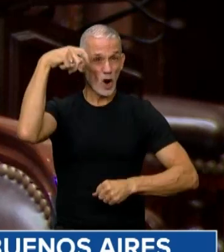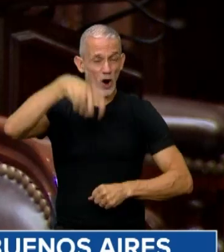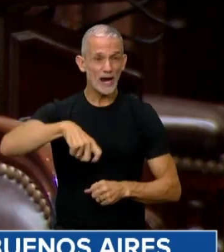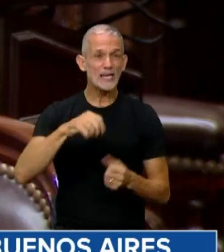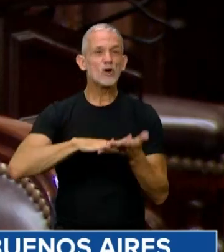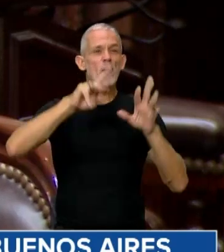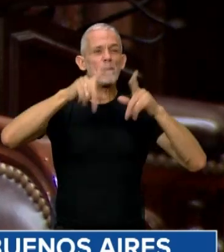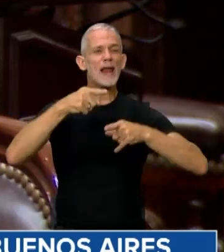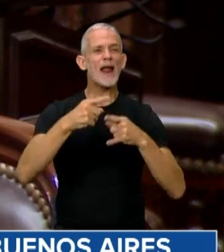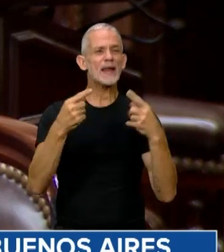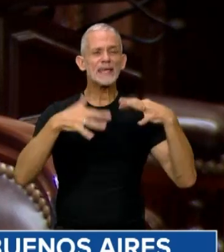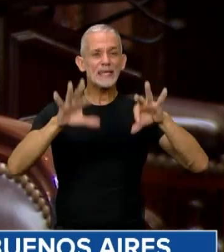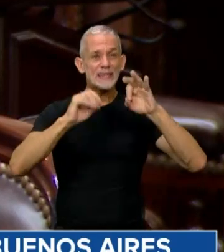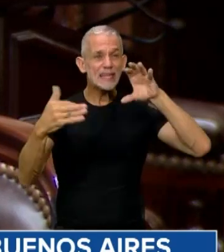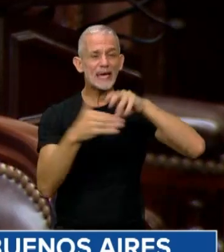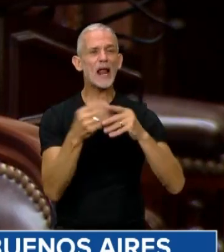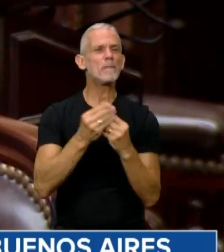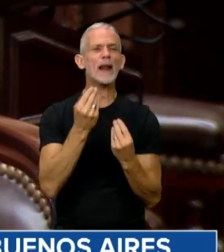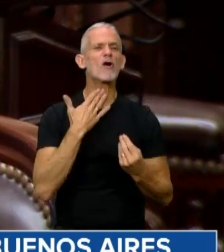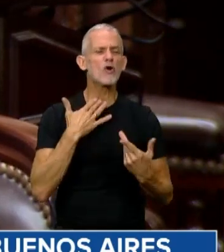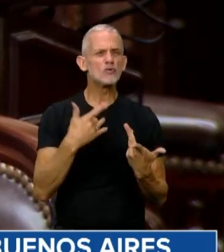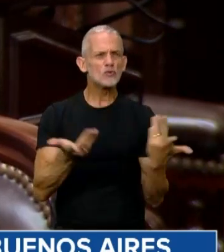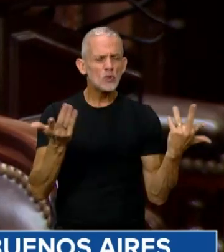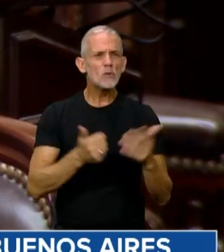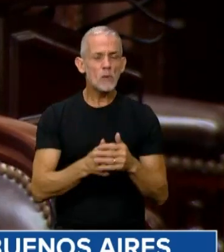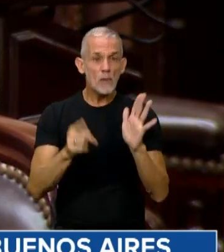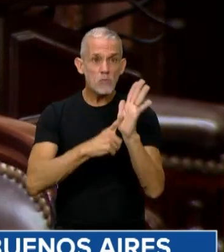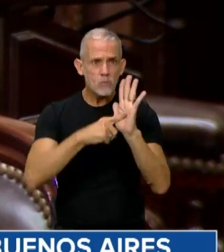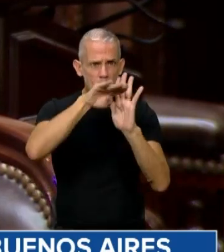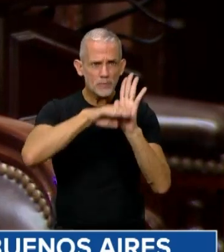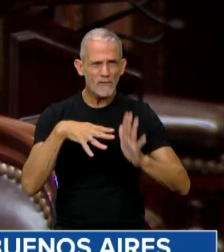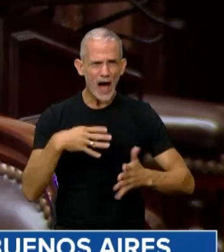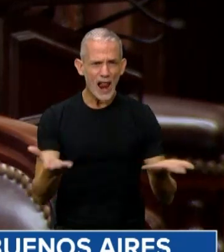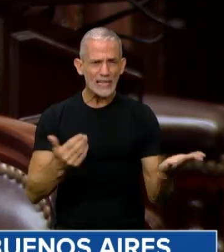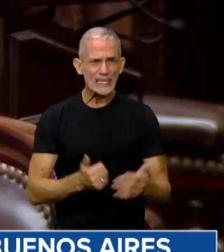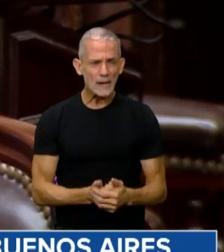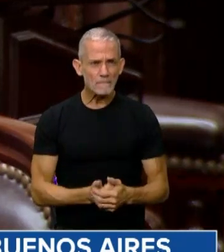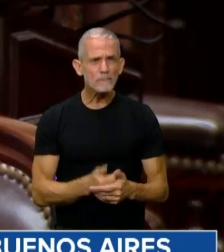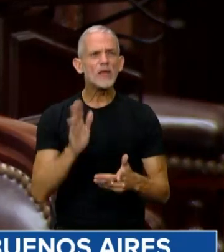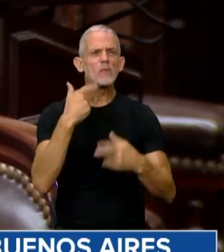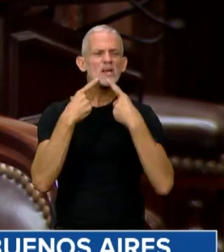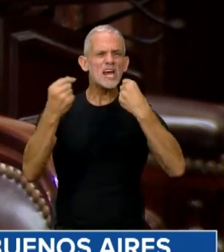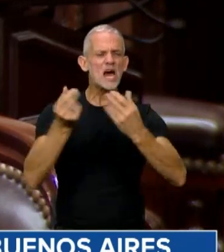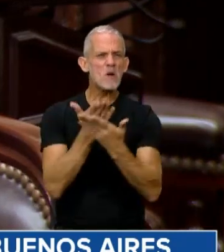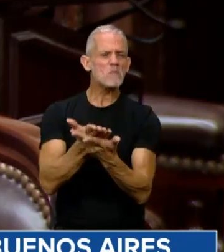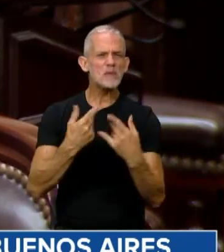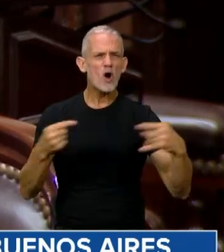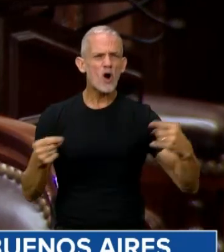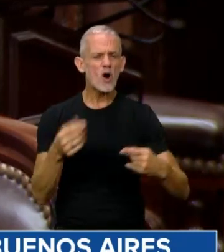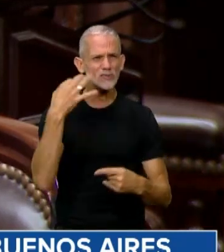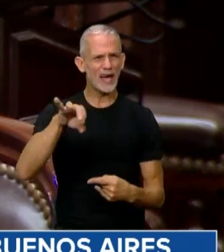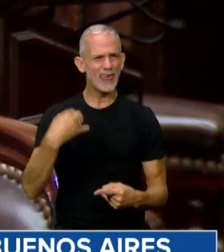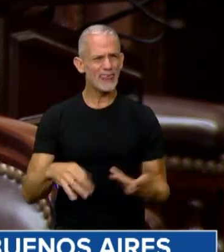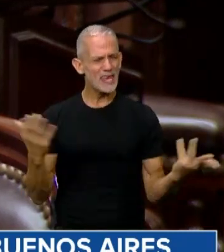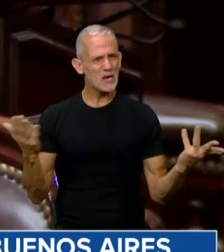Plan Integral para el Abordaje de Consumos Problemáticos. ¿Por qué no se reglamenta esa ley? Después reclamamos y decimos las cosas que hay que